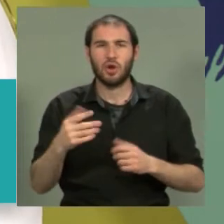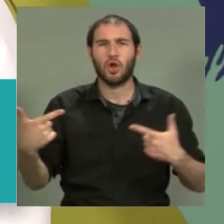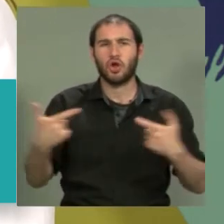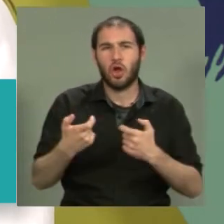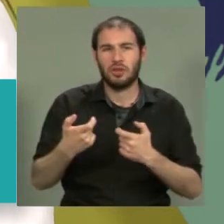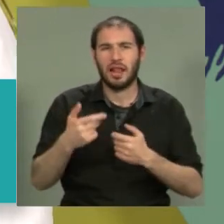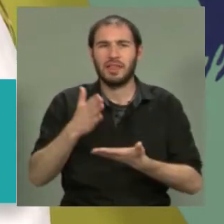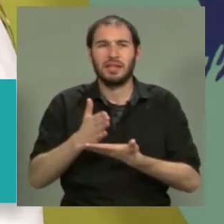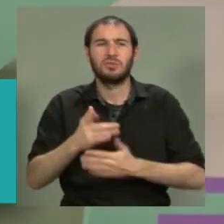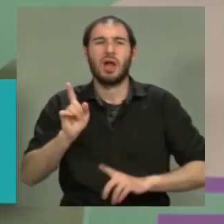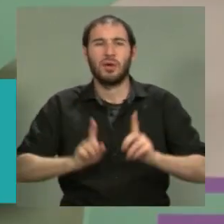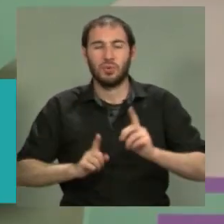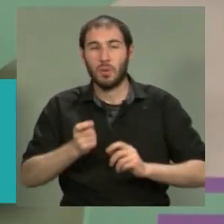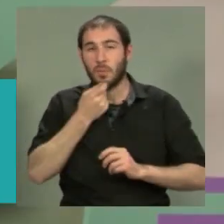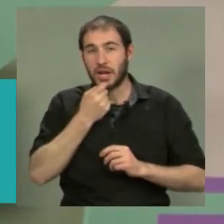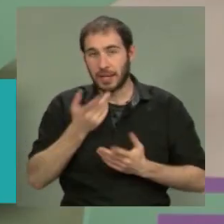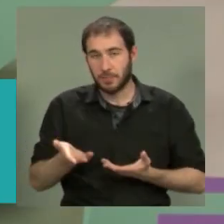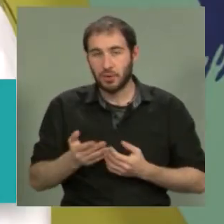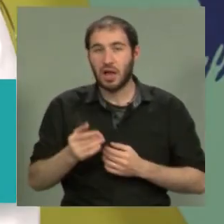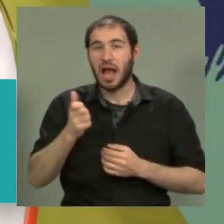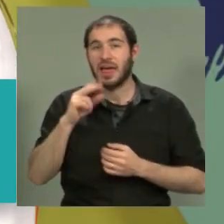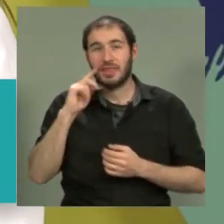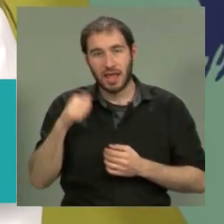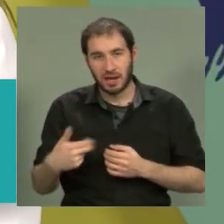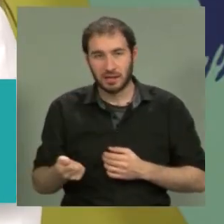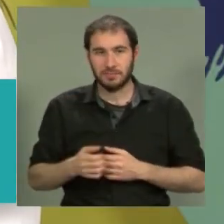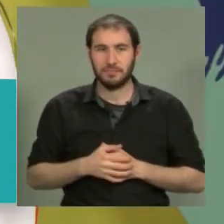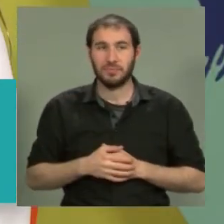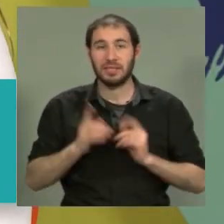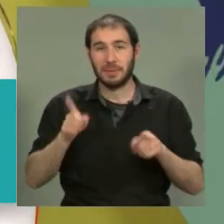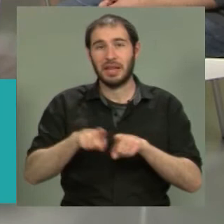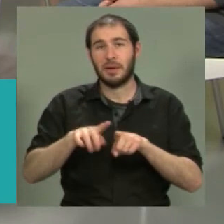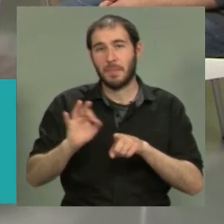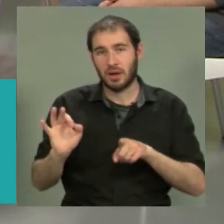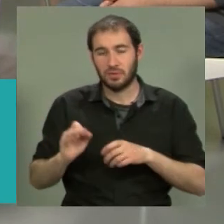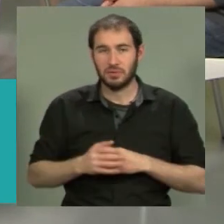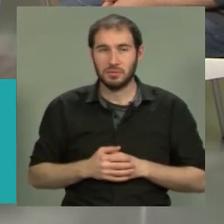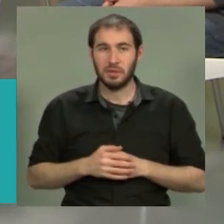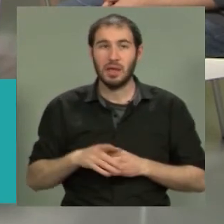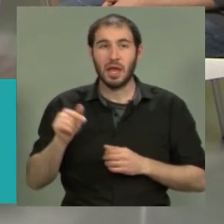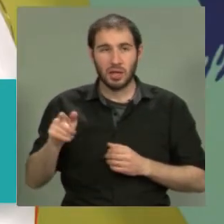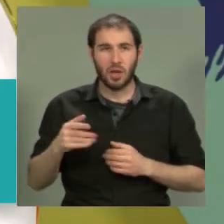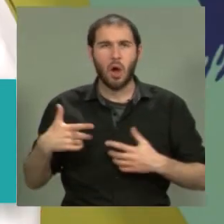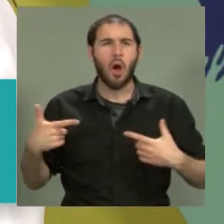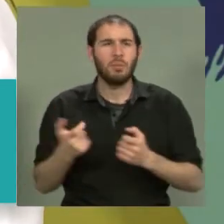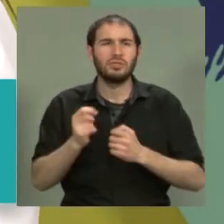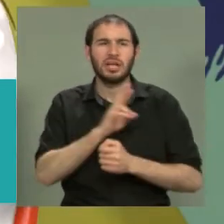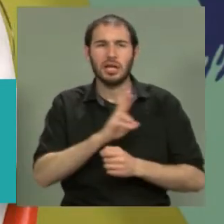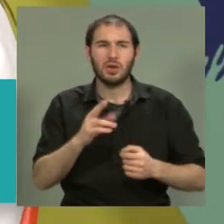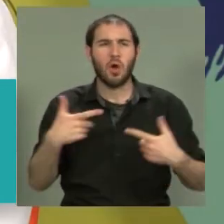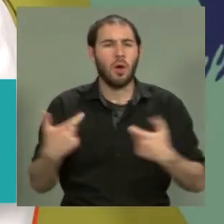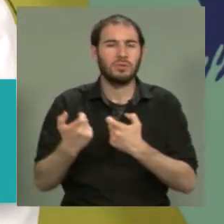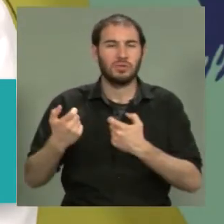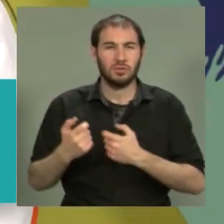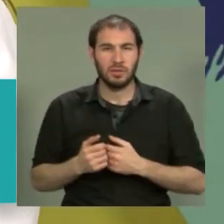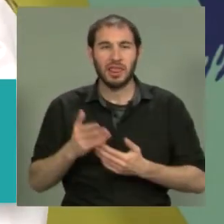a ciertos derechos, como le sucedió a Adriana y bueno a su hermano, que tuvieron la oposición de religiones